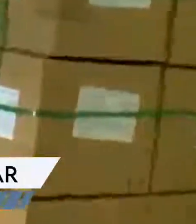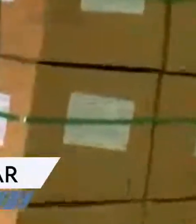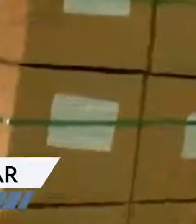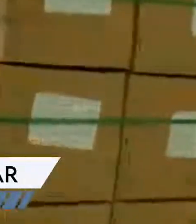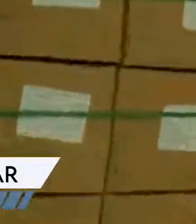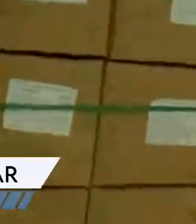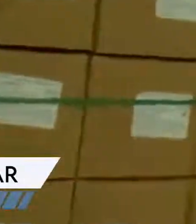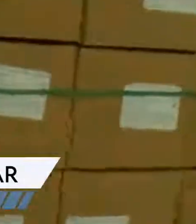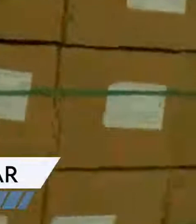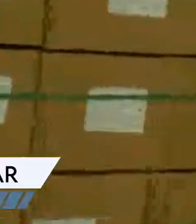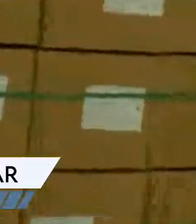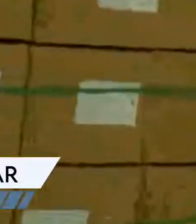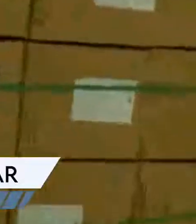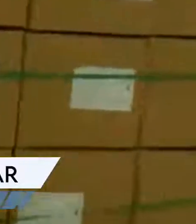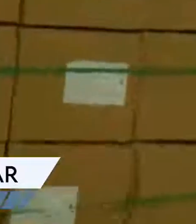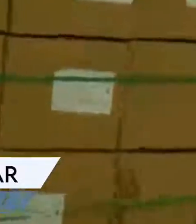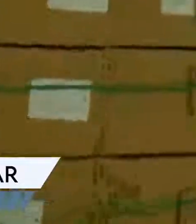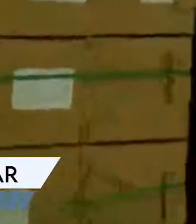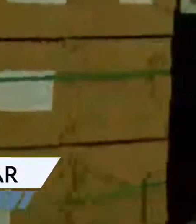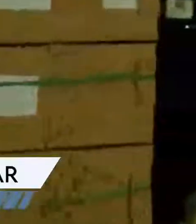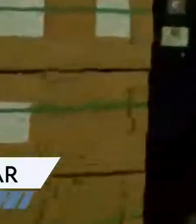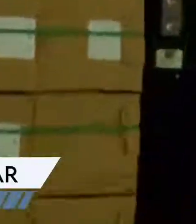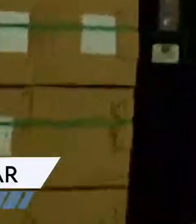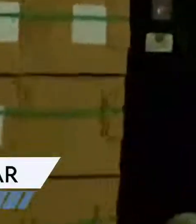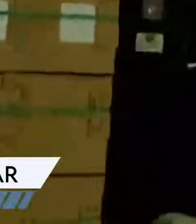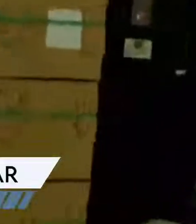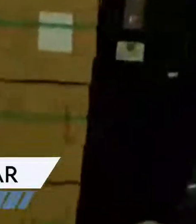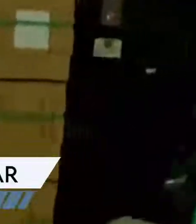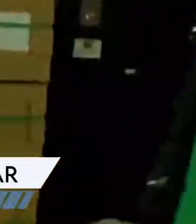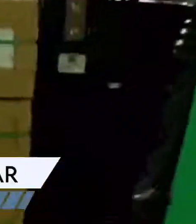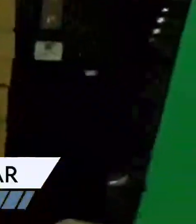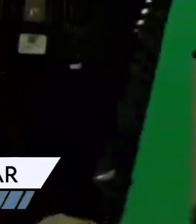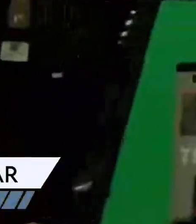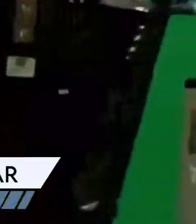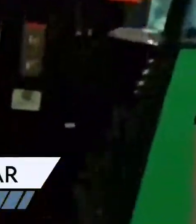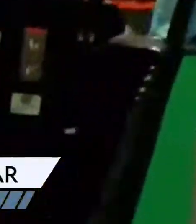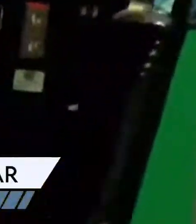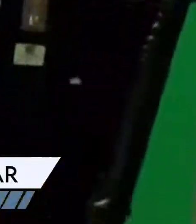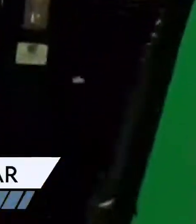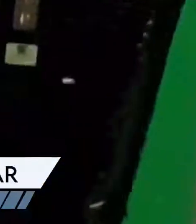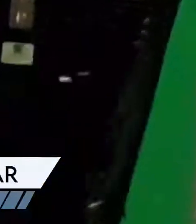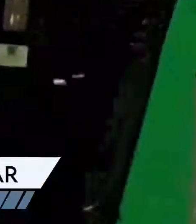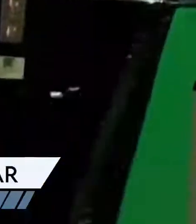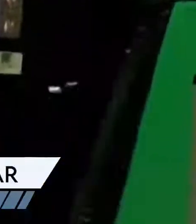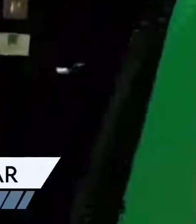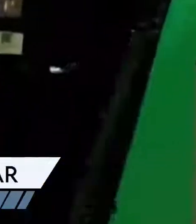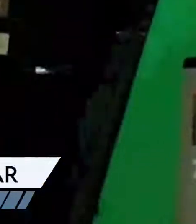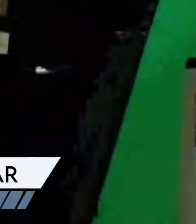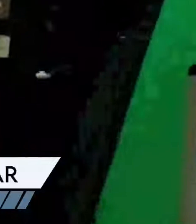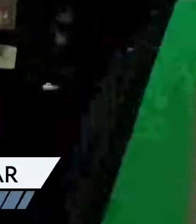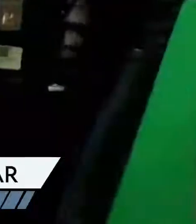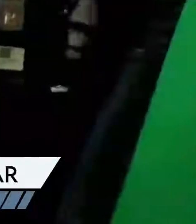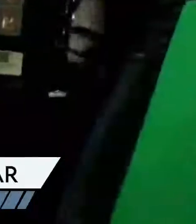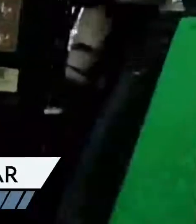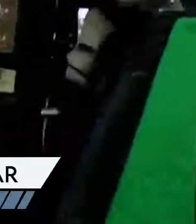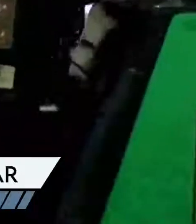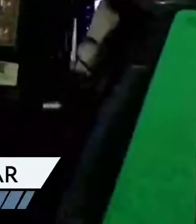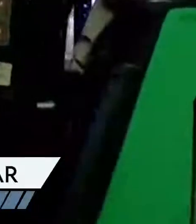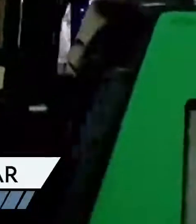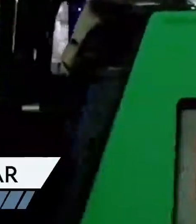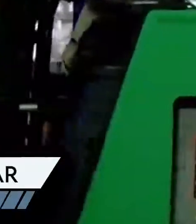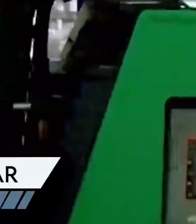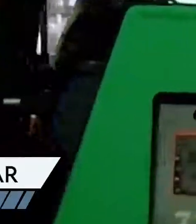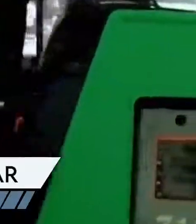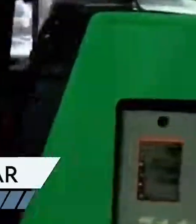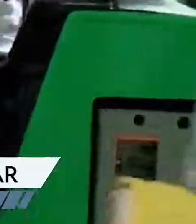un convenio con el gobierno de Argentina, la Universidad de Oxford y AstraZeneca. Confirmó la llegada hoy de 6 millones de dosis, con